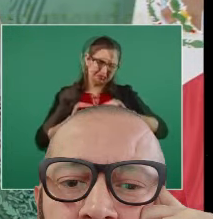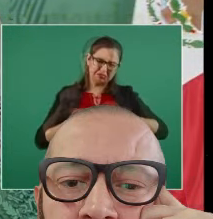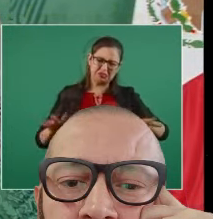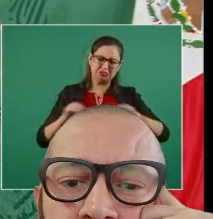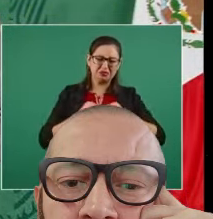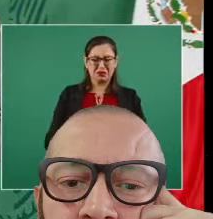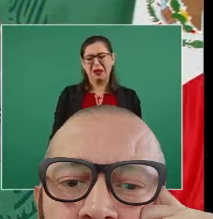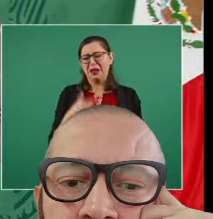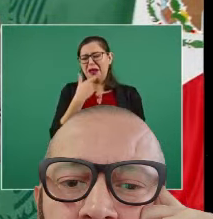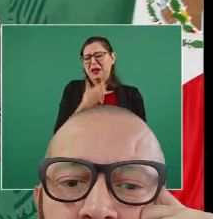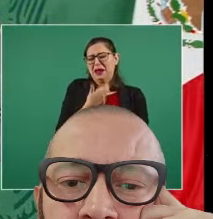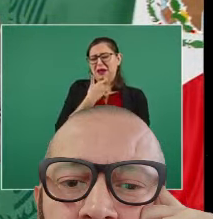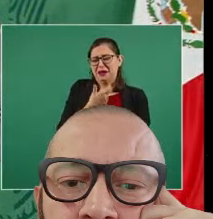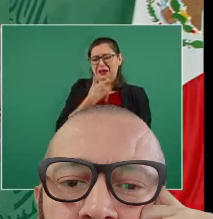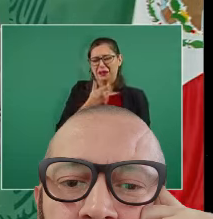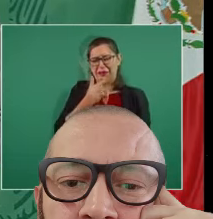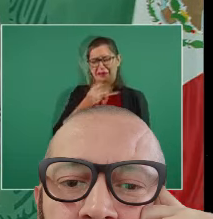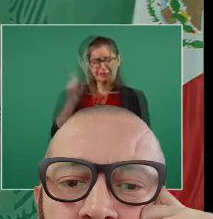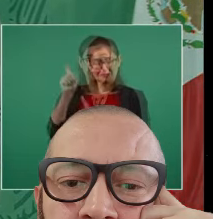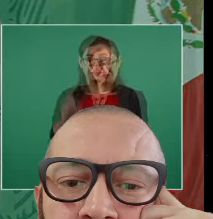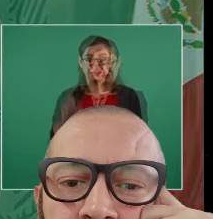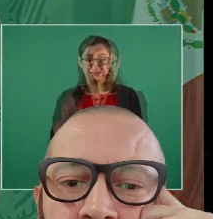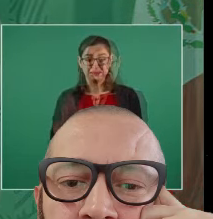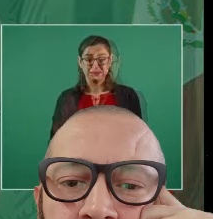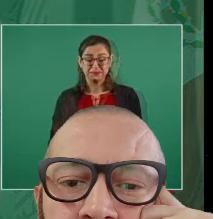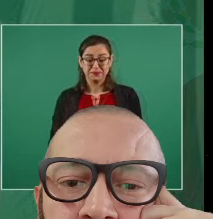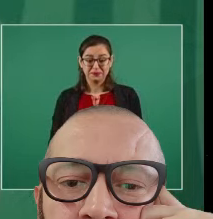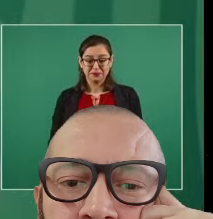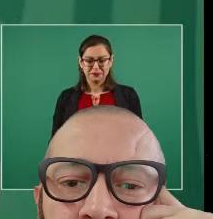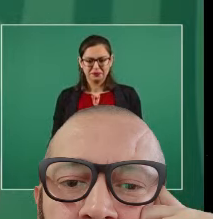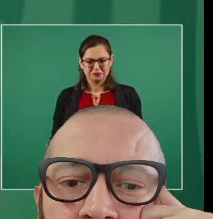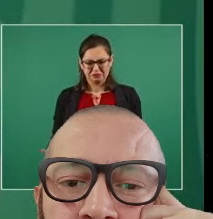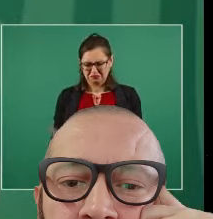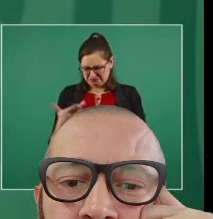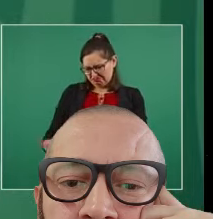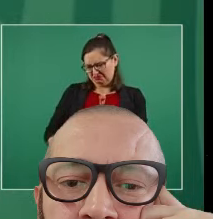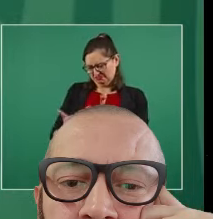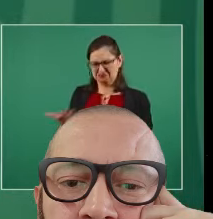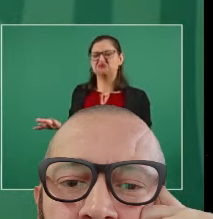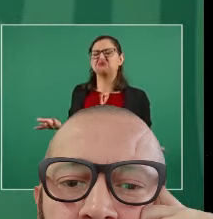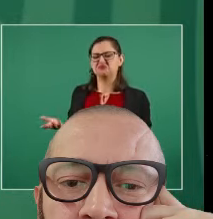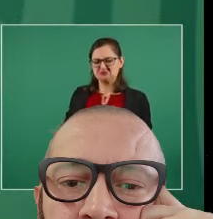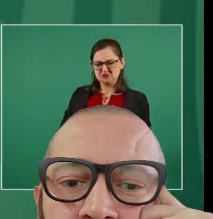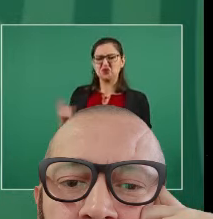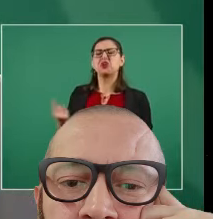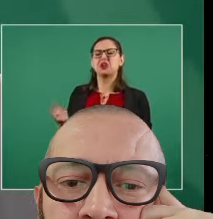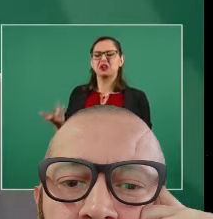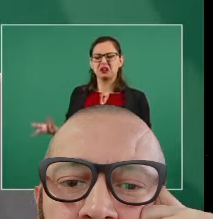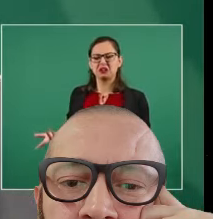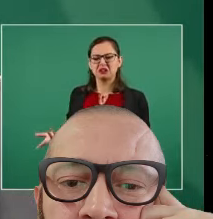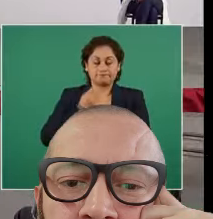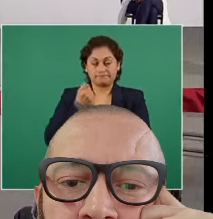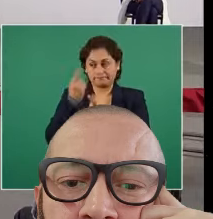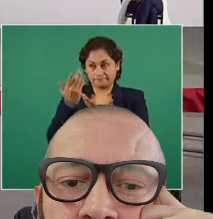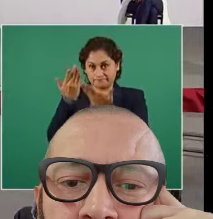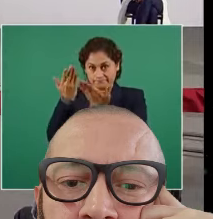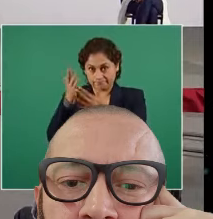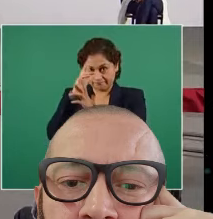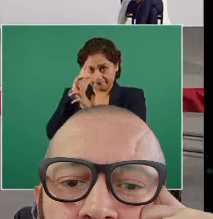burlándose de nuestra propuesta, que por qué tenían ellos que pedir perdón, con mucha arrogancia.